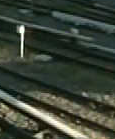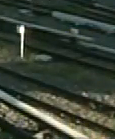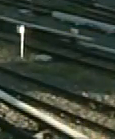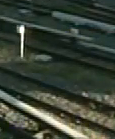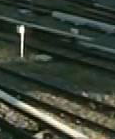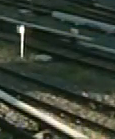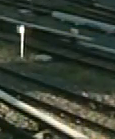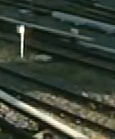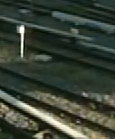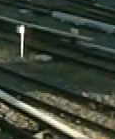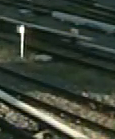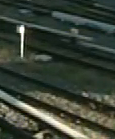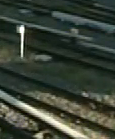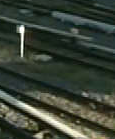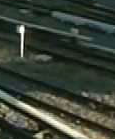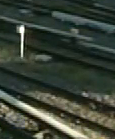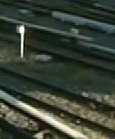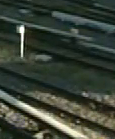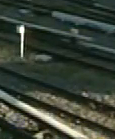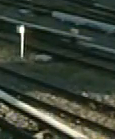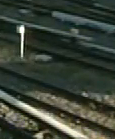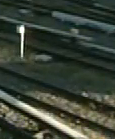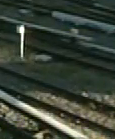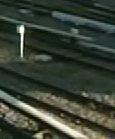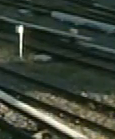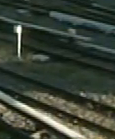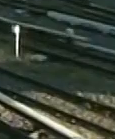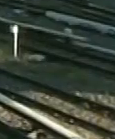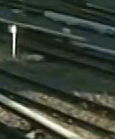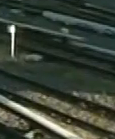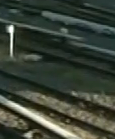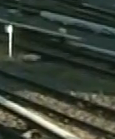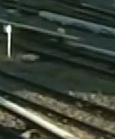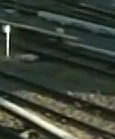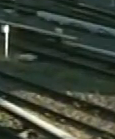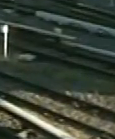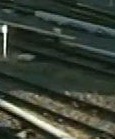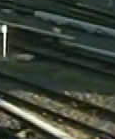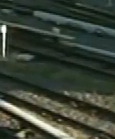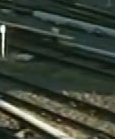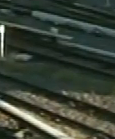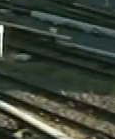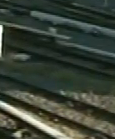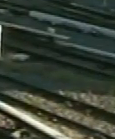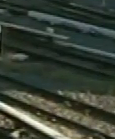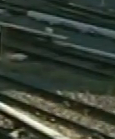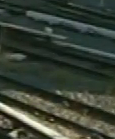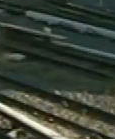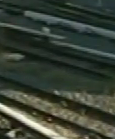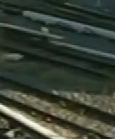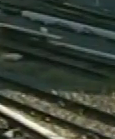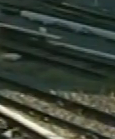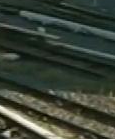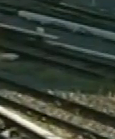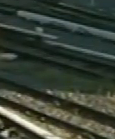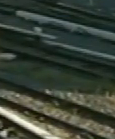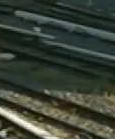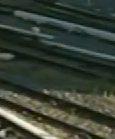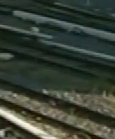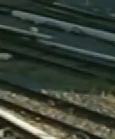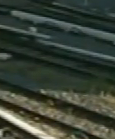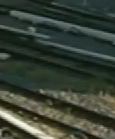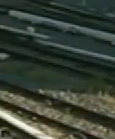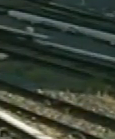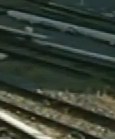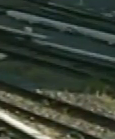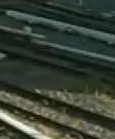Establecemos este contacto desde los patios de talleres del Metro de Caracas, ubicados en Propatria, donde en tan solo minutos se va a